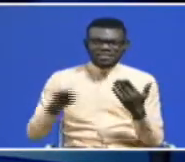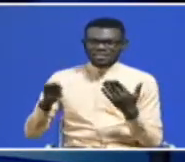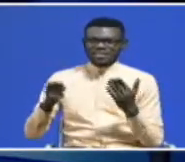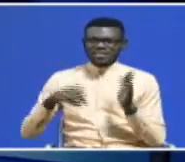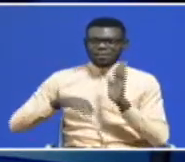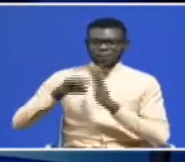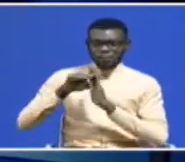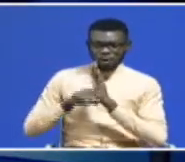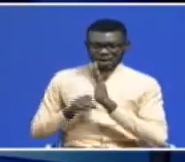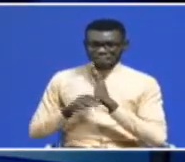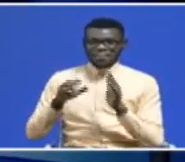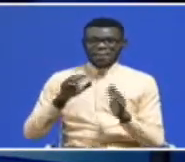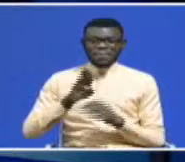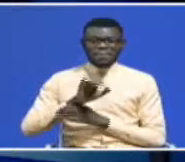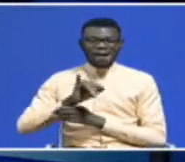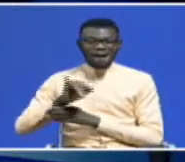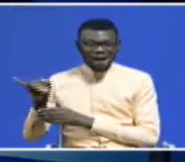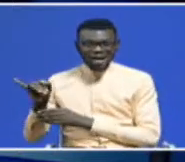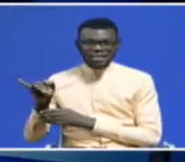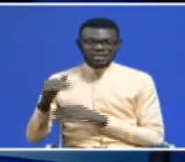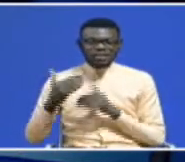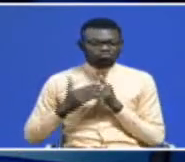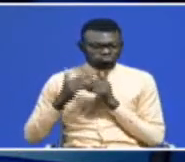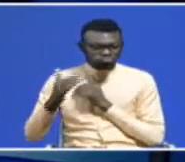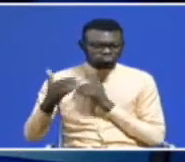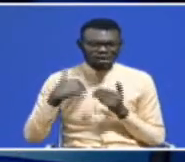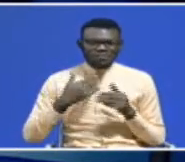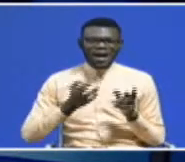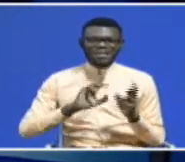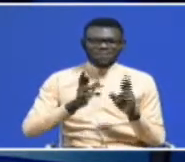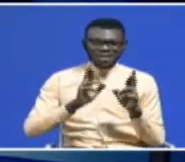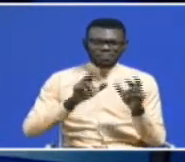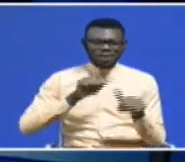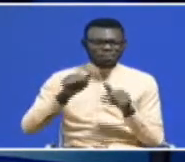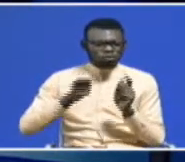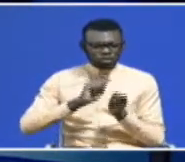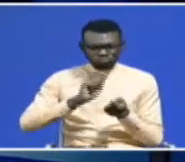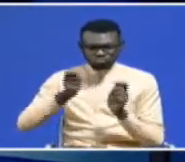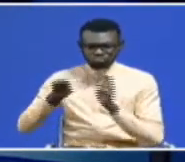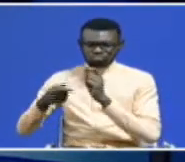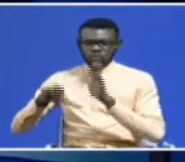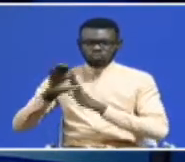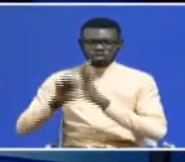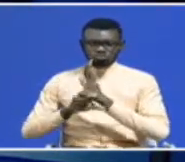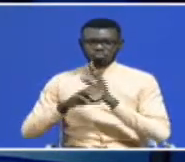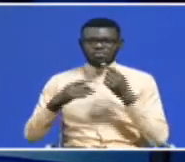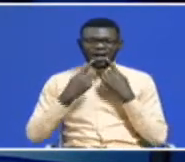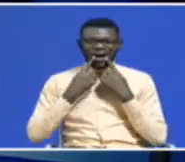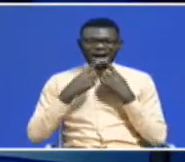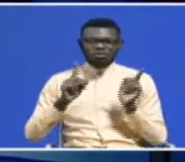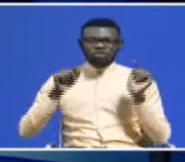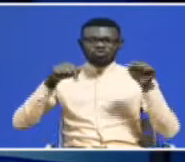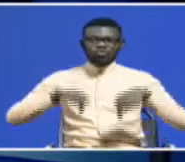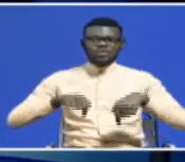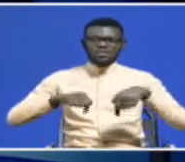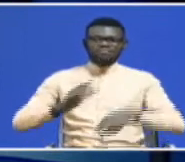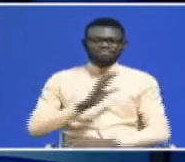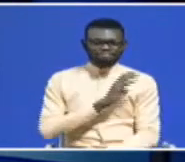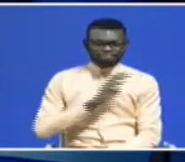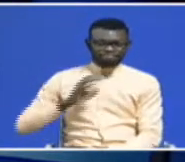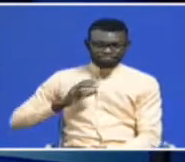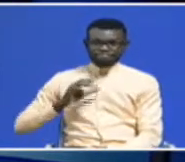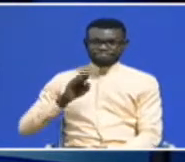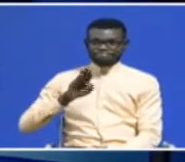la BBI katika zoezi litakalopisha kura ya maamuzi kuhusu marekebisho ya katiba. Haya yametangazwa leo na kamati inayoshughulikia